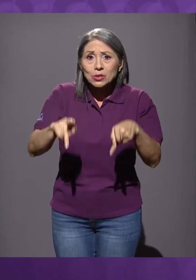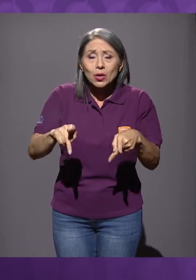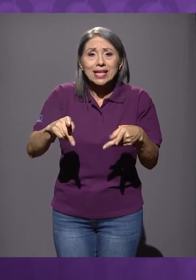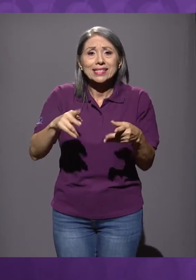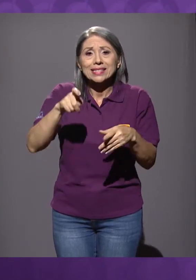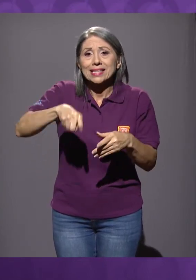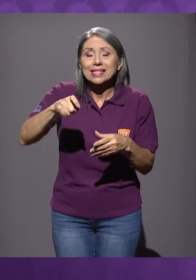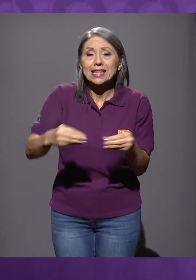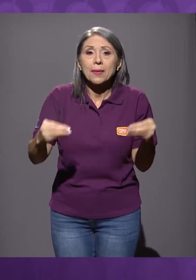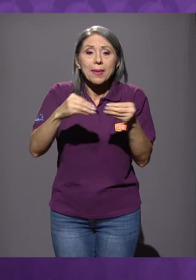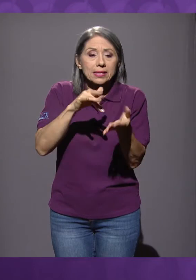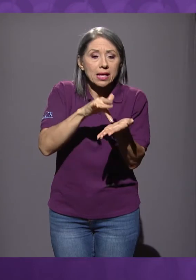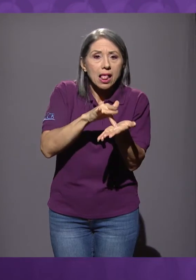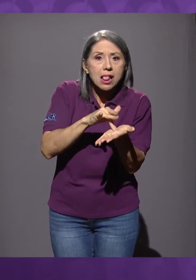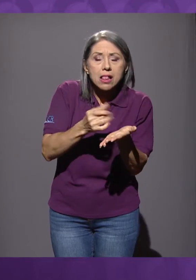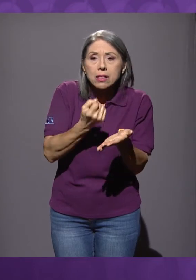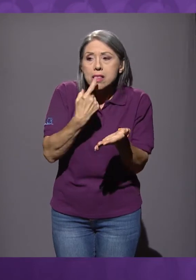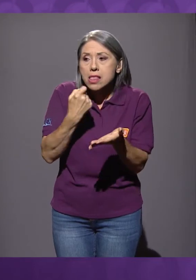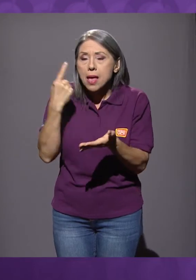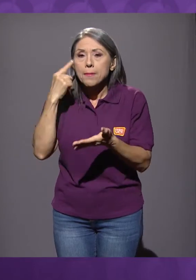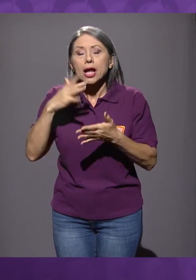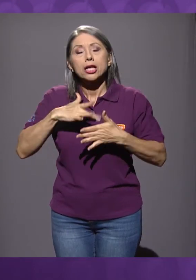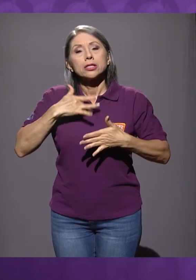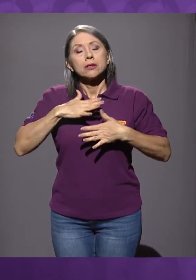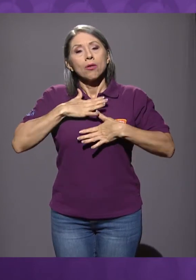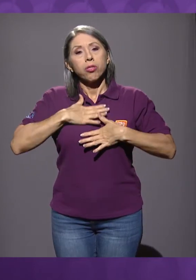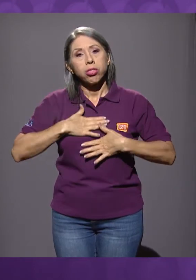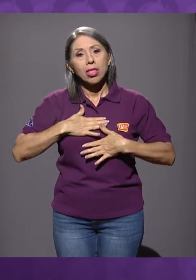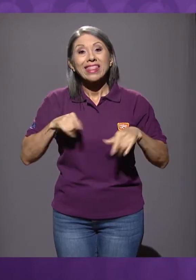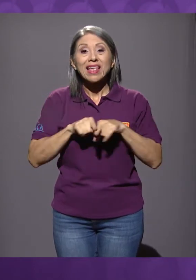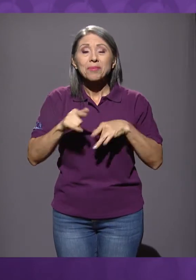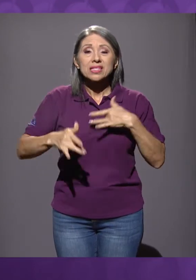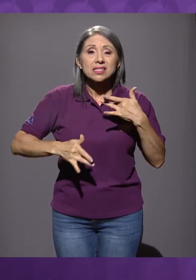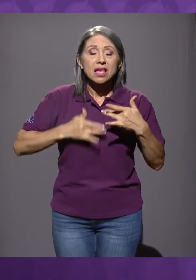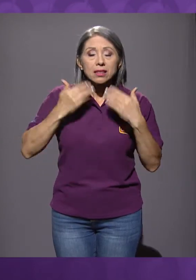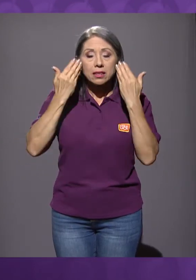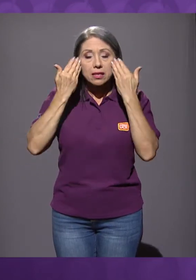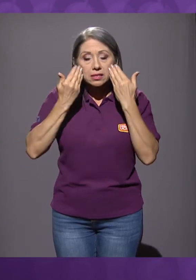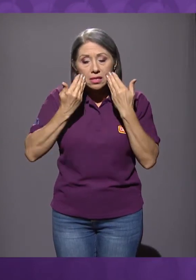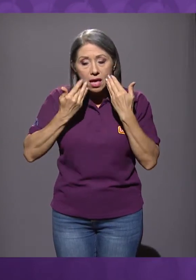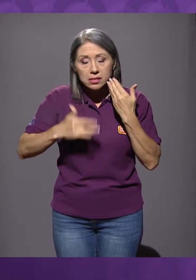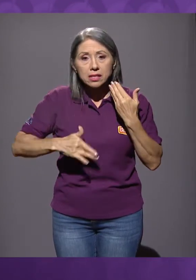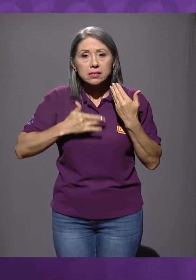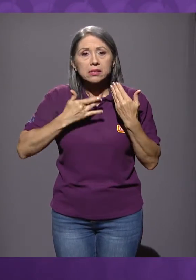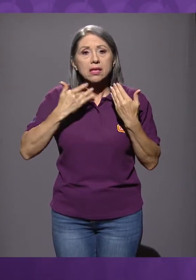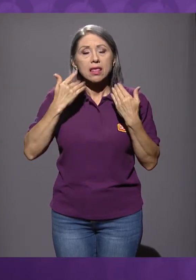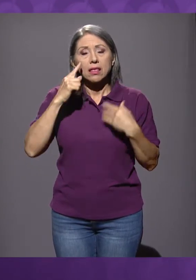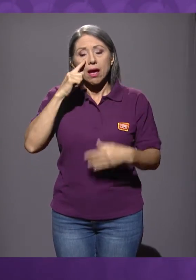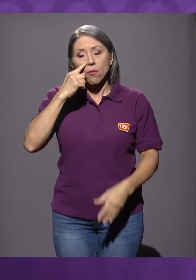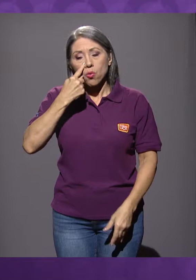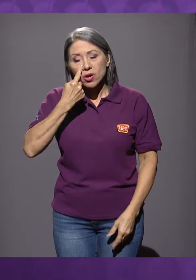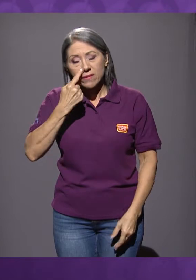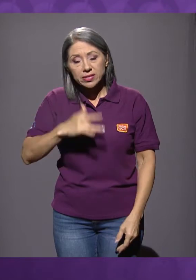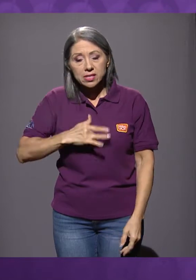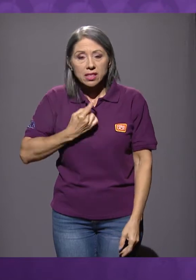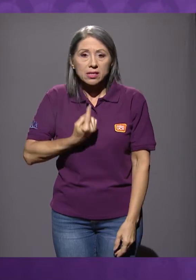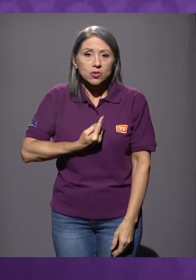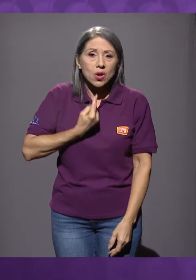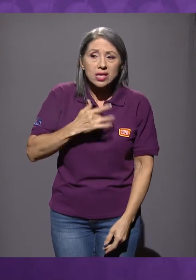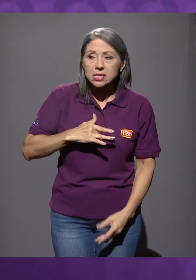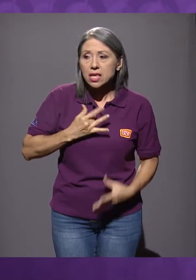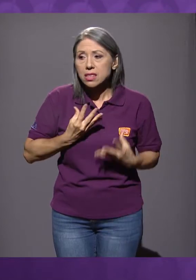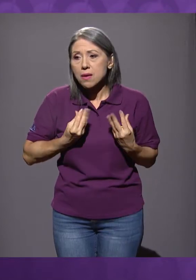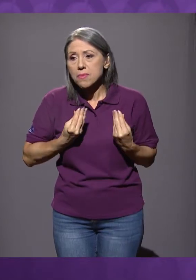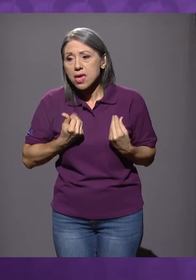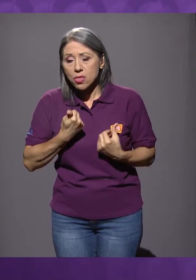y antidepresivos, así como en el aumento de sentimientos de tristeza, aburrimiento, soledad, miedo, baja